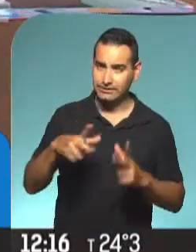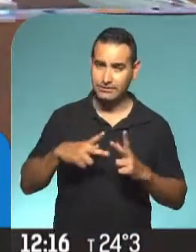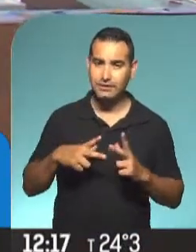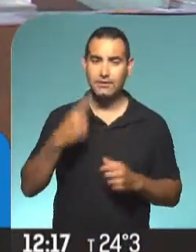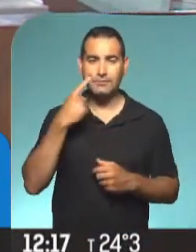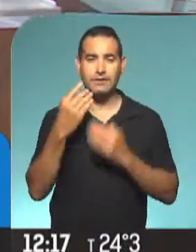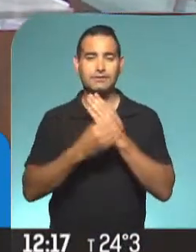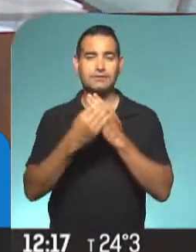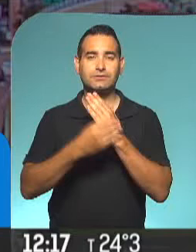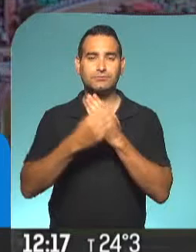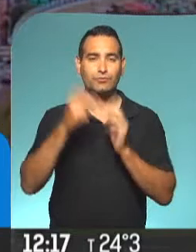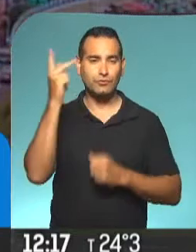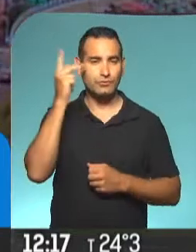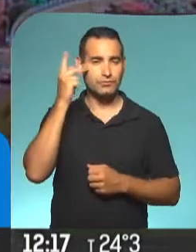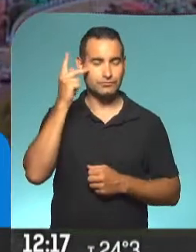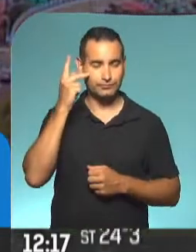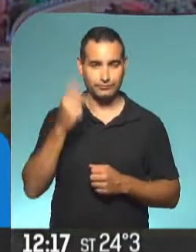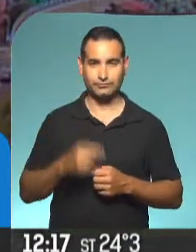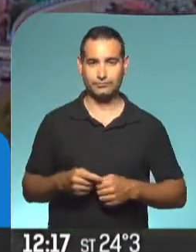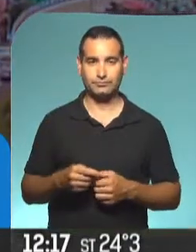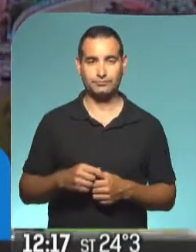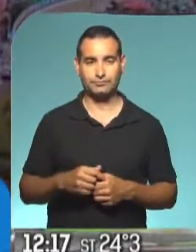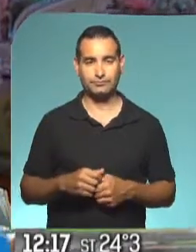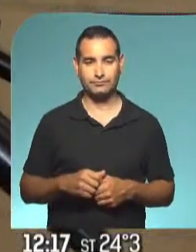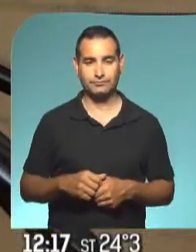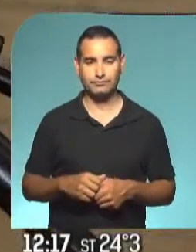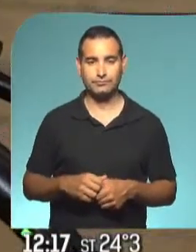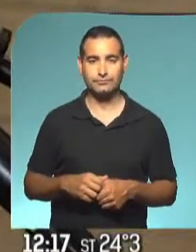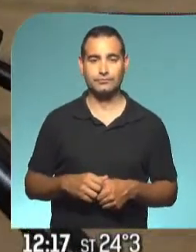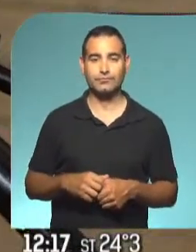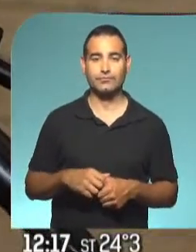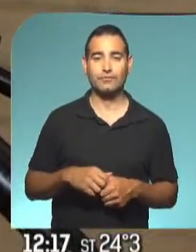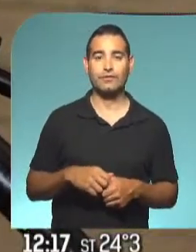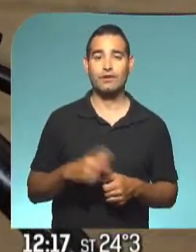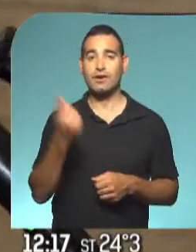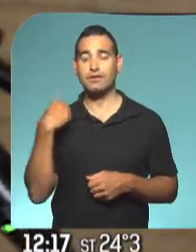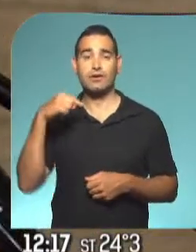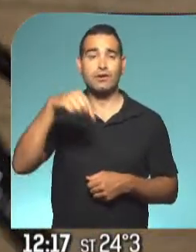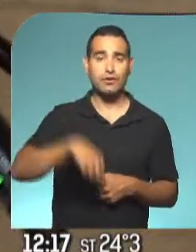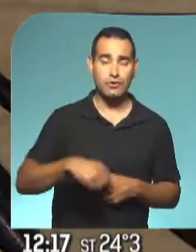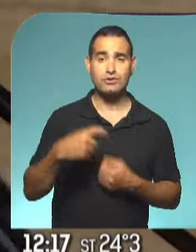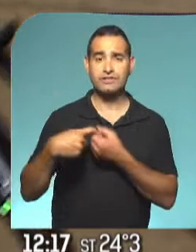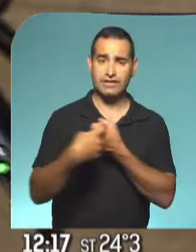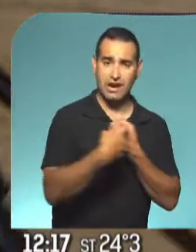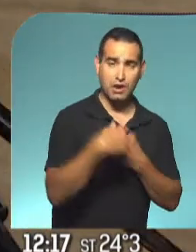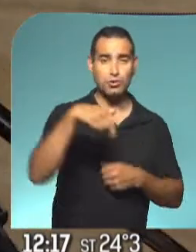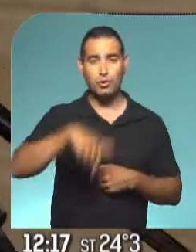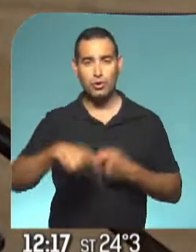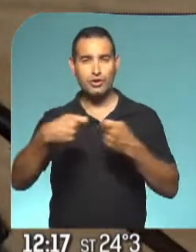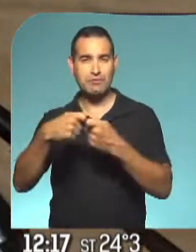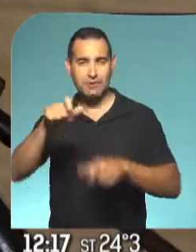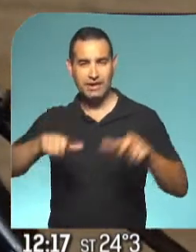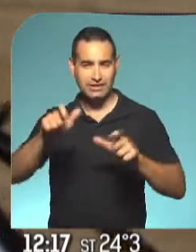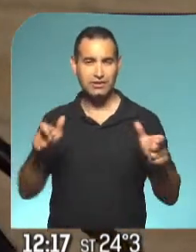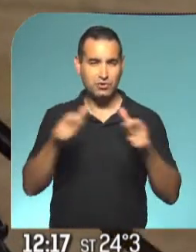al ministro Culfas, ministro de Producción, hablando sobre este tema. Ayer como el de hoy, ayer con sindicatos, hoy con sectores empresarios que